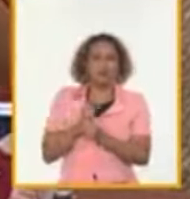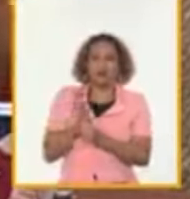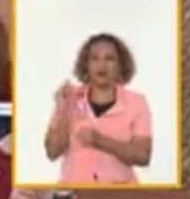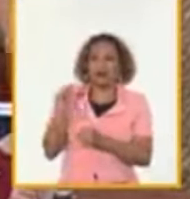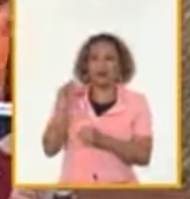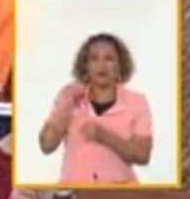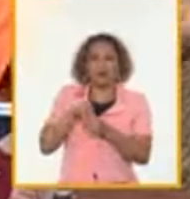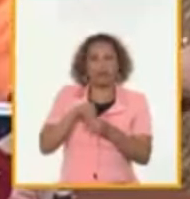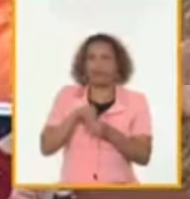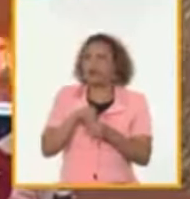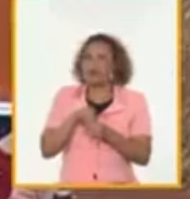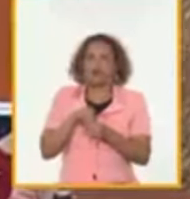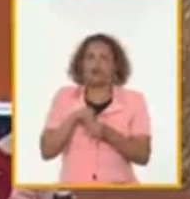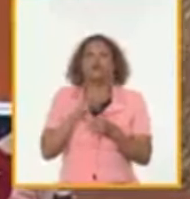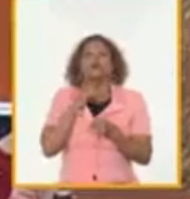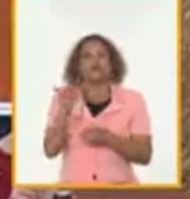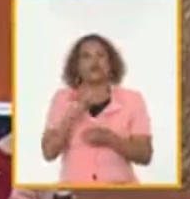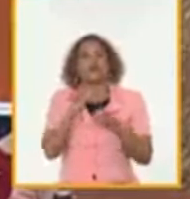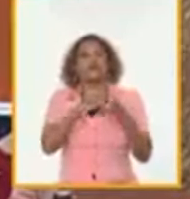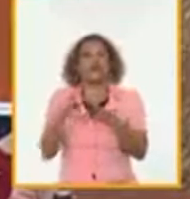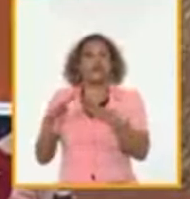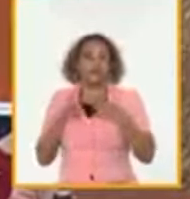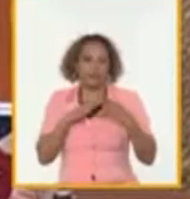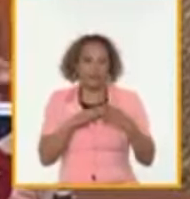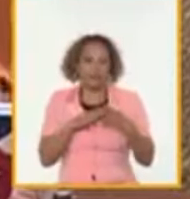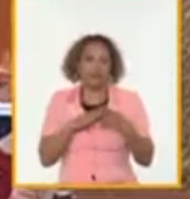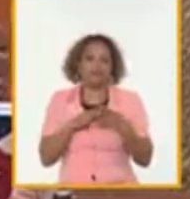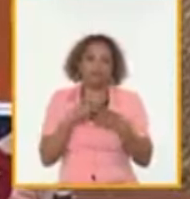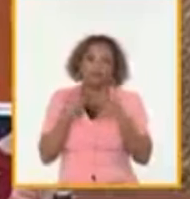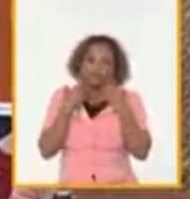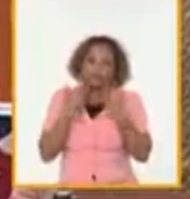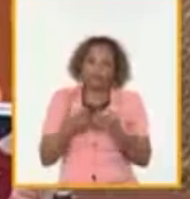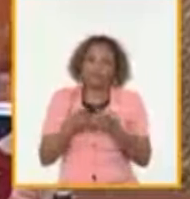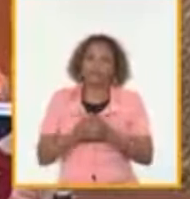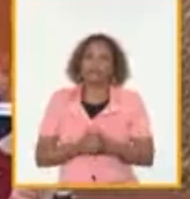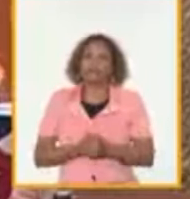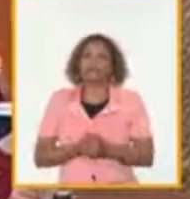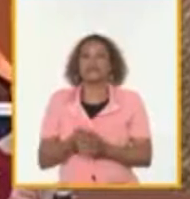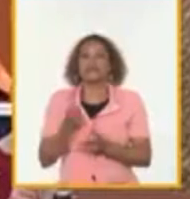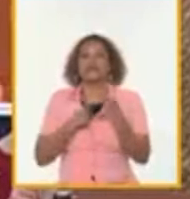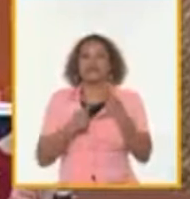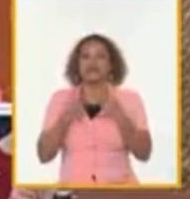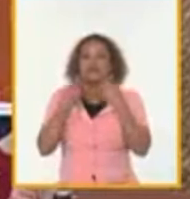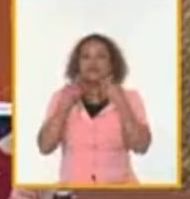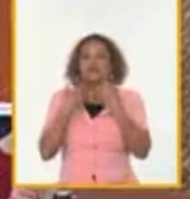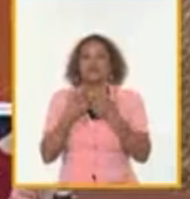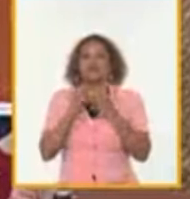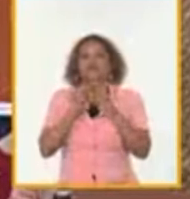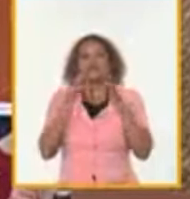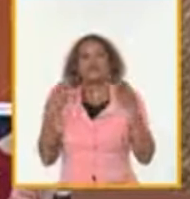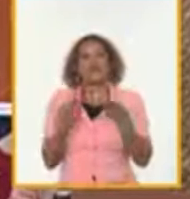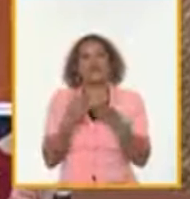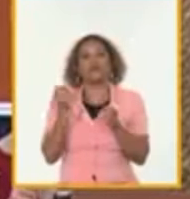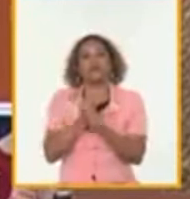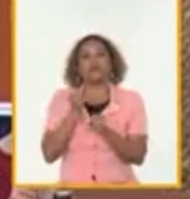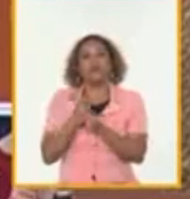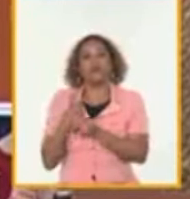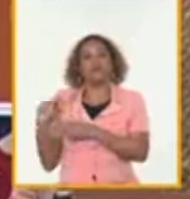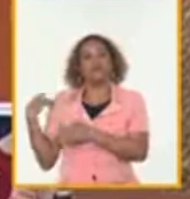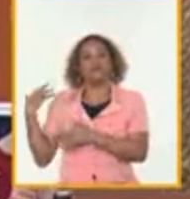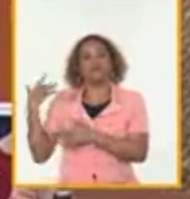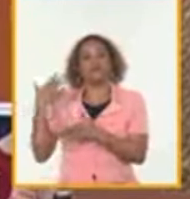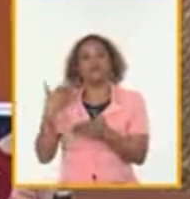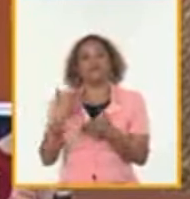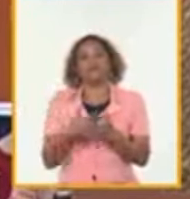para los trabajadores y la comunidad que yo creo que es es el sentido más importante de de todo este trabajo que se viene haciendo en